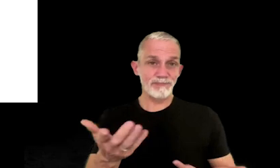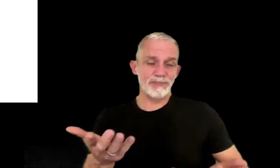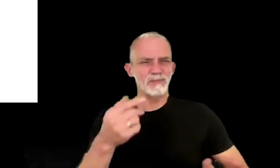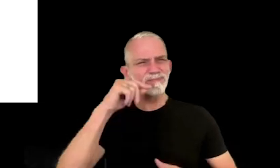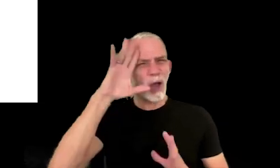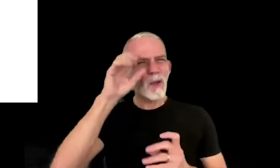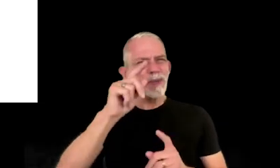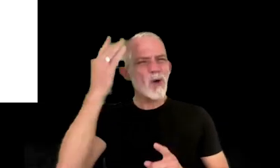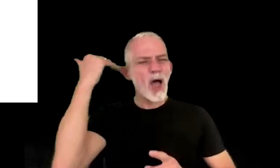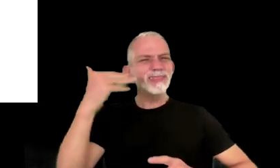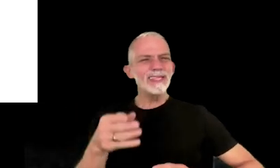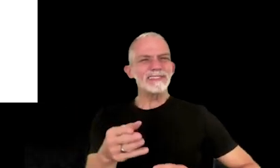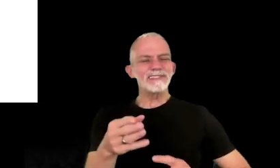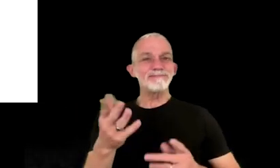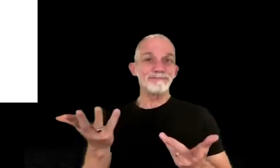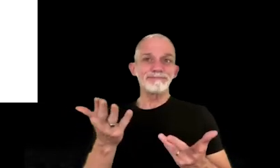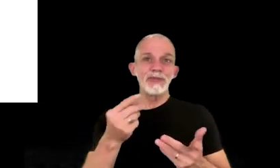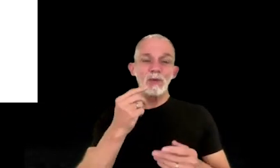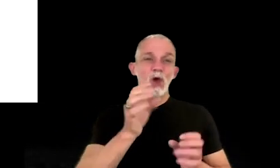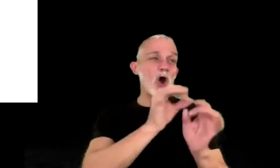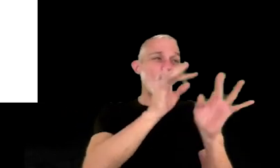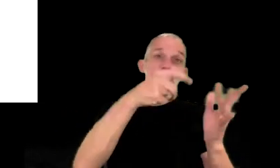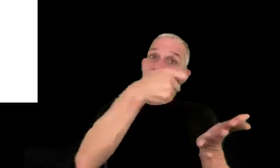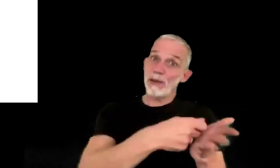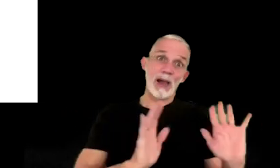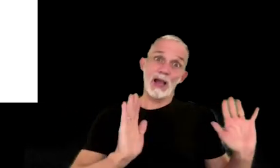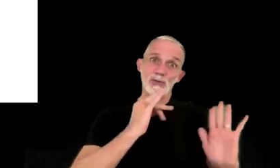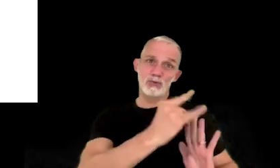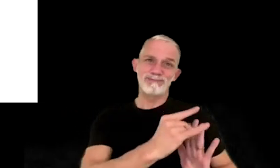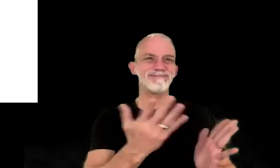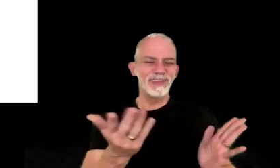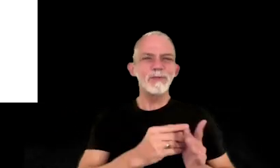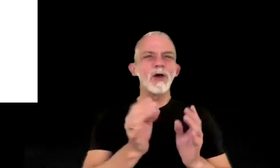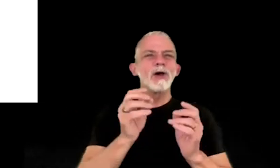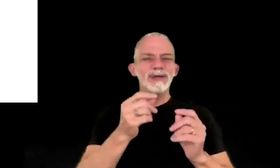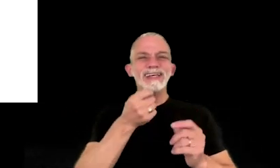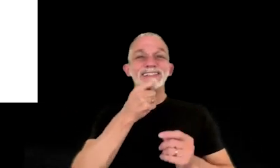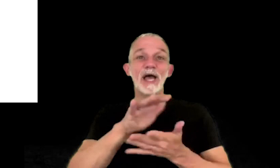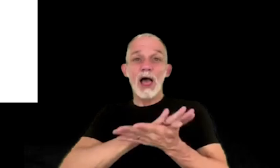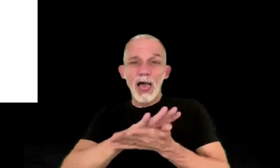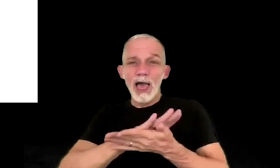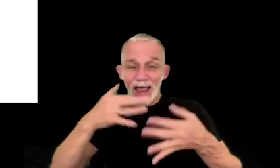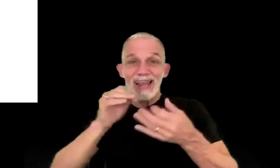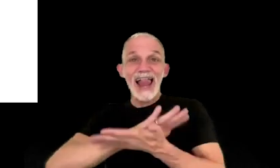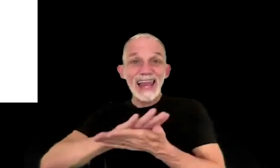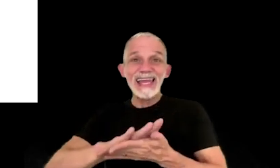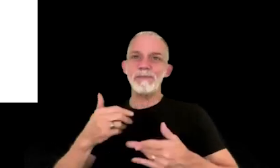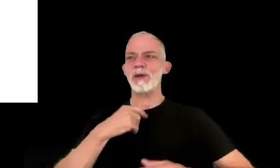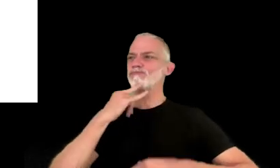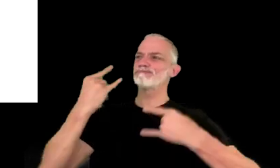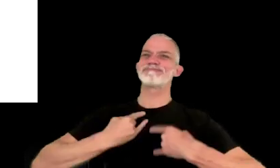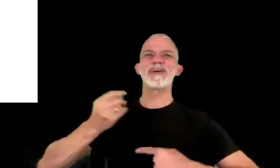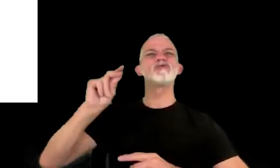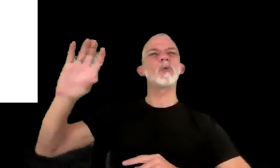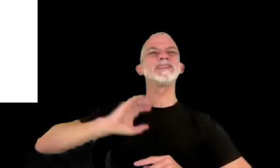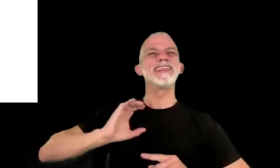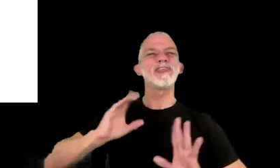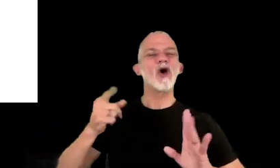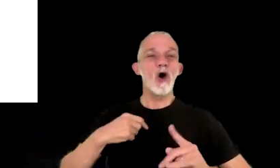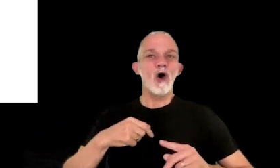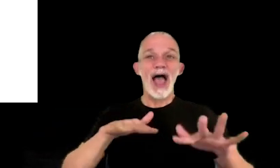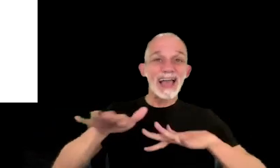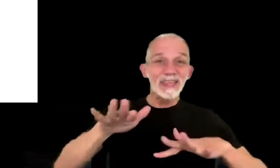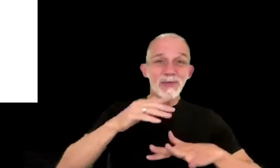acuerdan? El que contamina paga impuestos, el que contamina cobra subsidios, y el que realiza actividades con